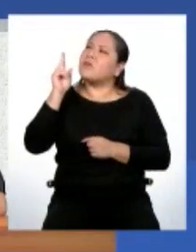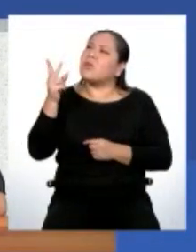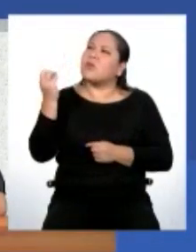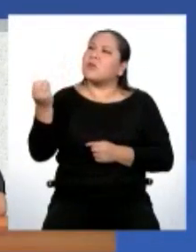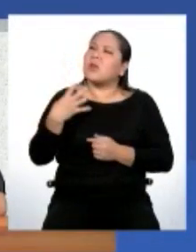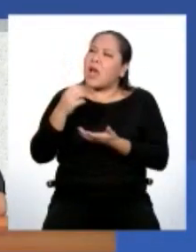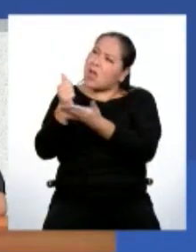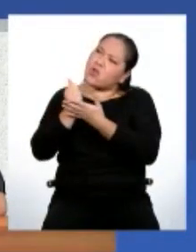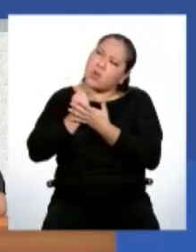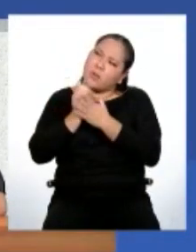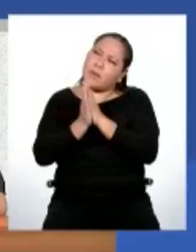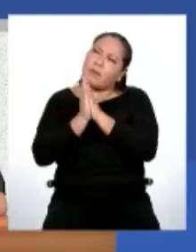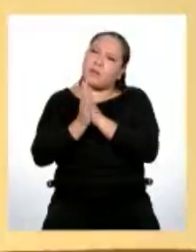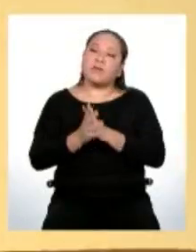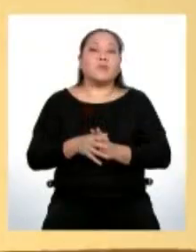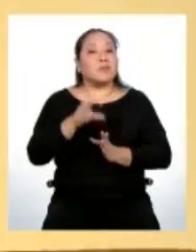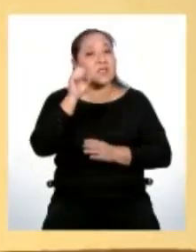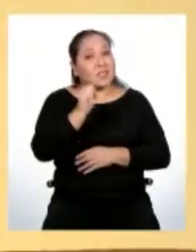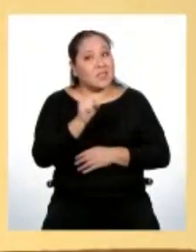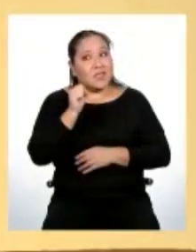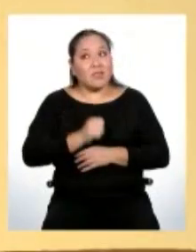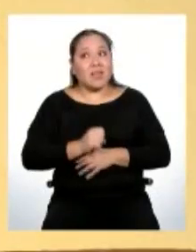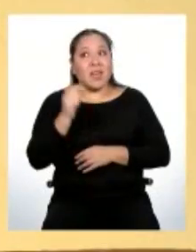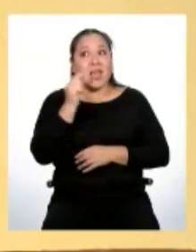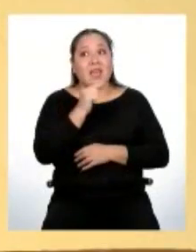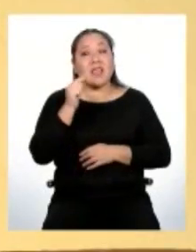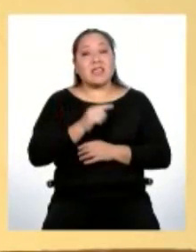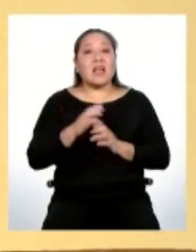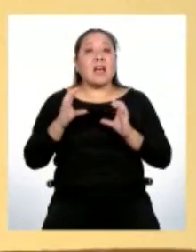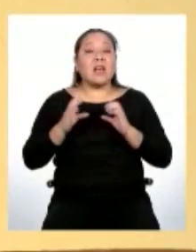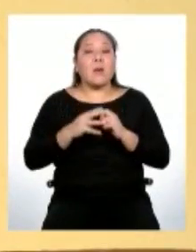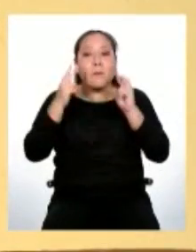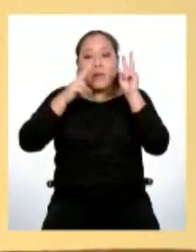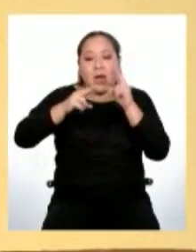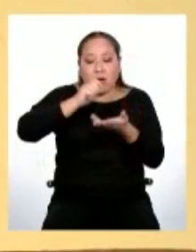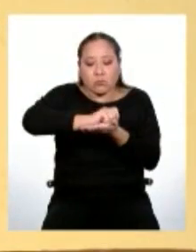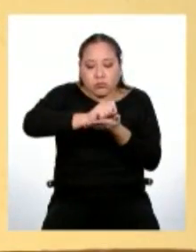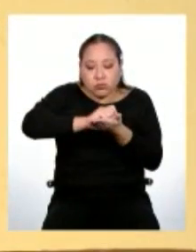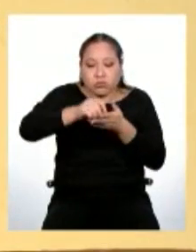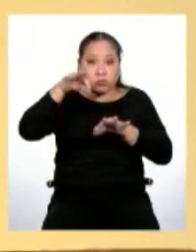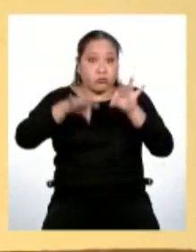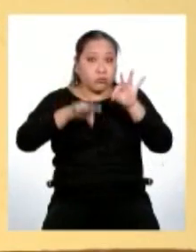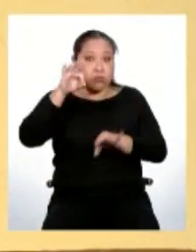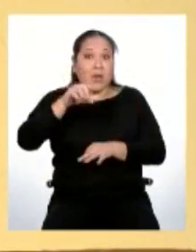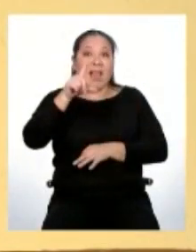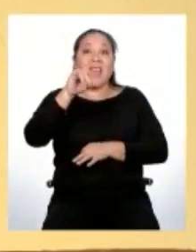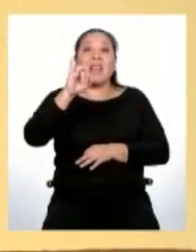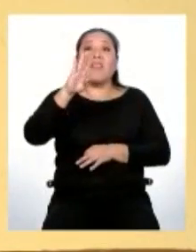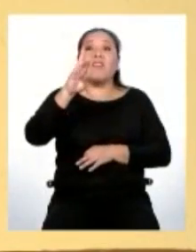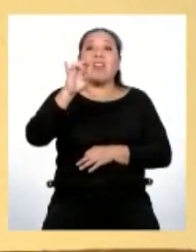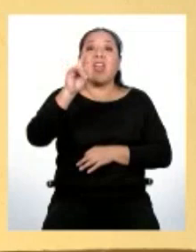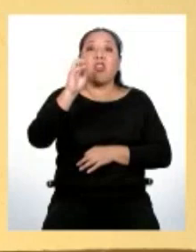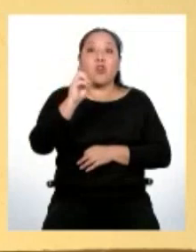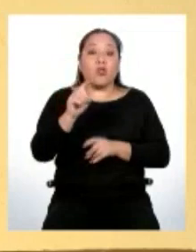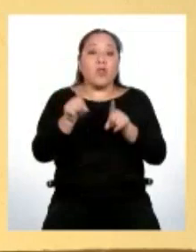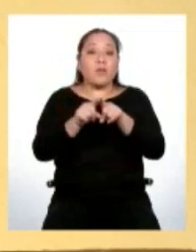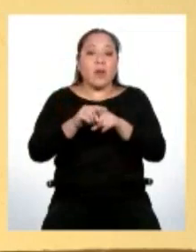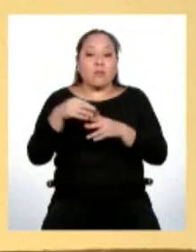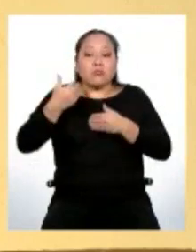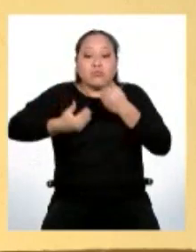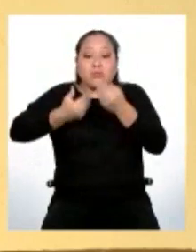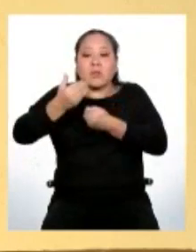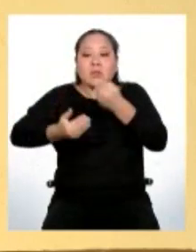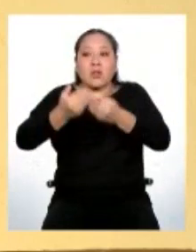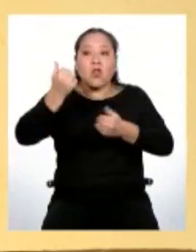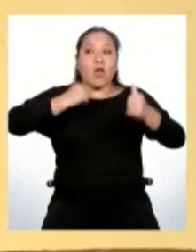ayudar con esto? Claro, Rodrigo. Sé que en la actividad vieron, por ejemplo, que el guión teatral o libreto es la base para todo el desarrollo de una puesta en